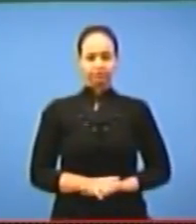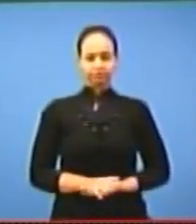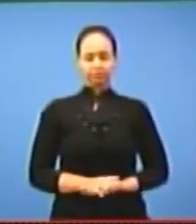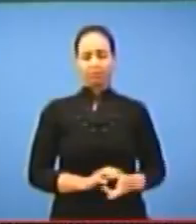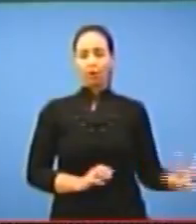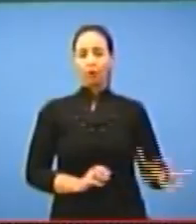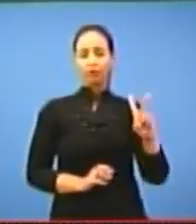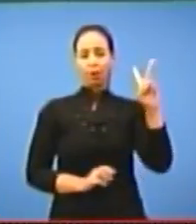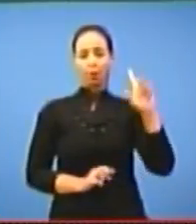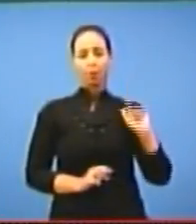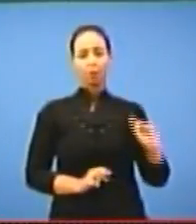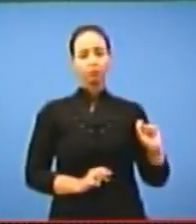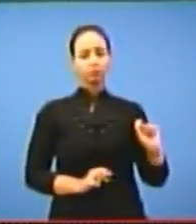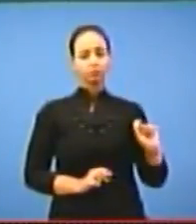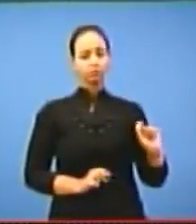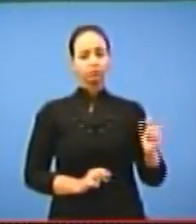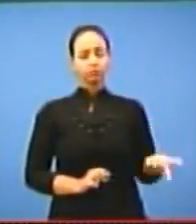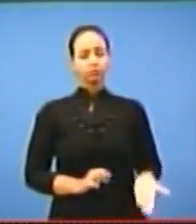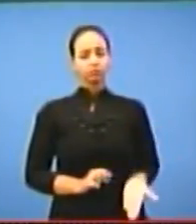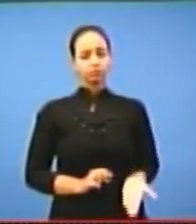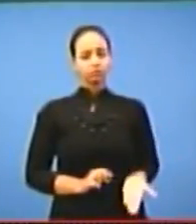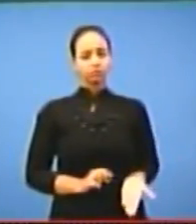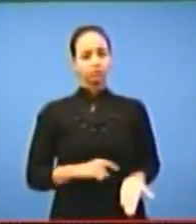¿Quién está dando valor a esto? Allá afuera.